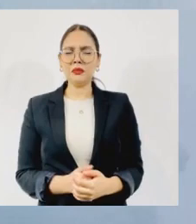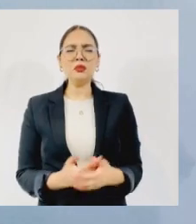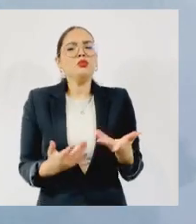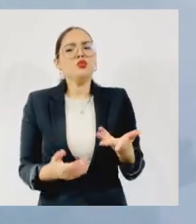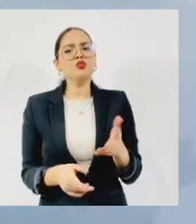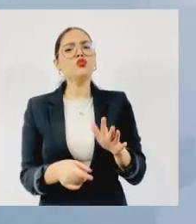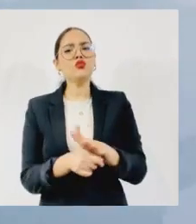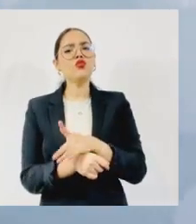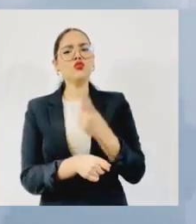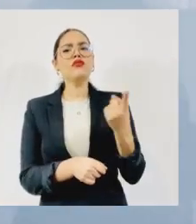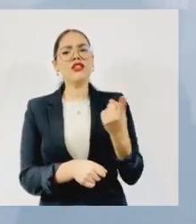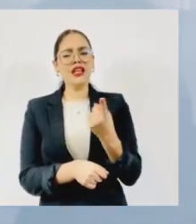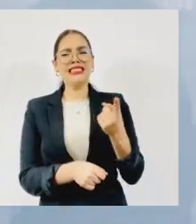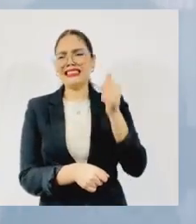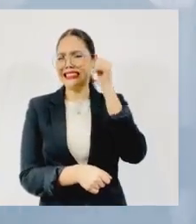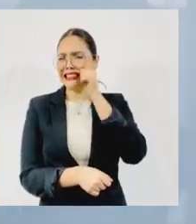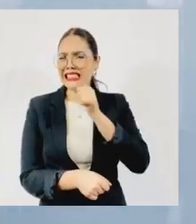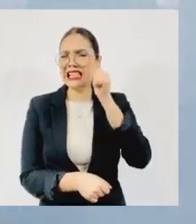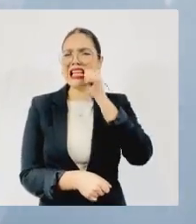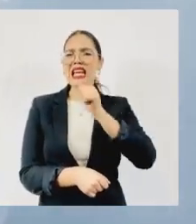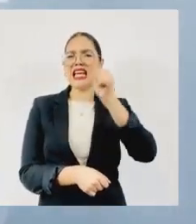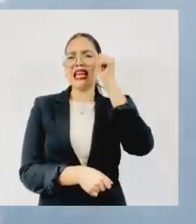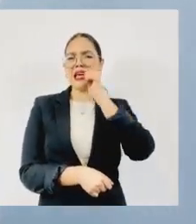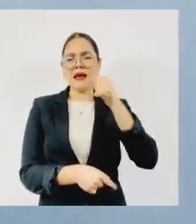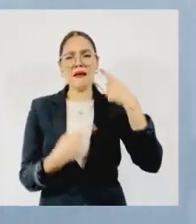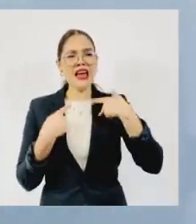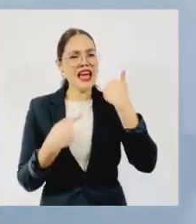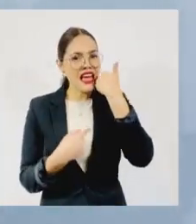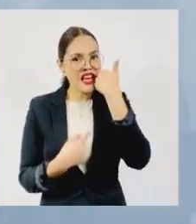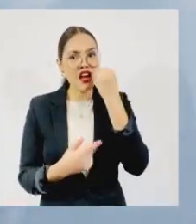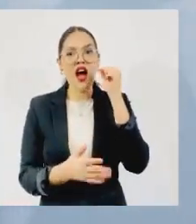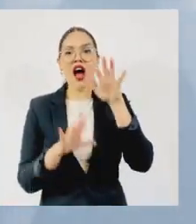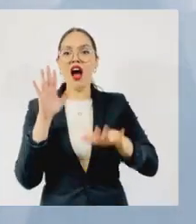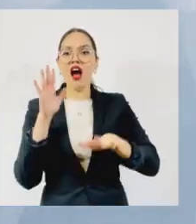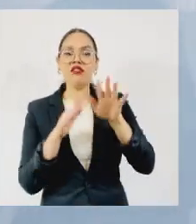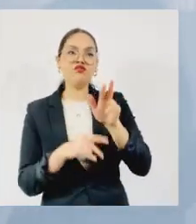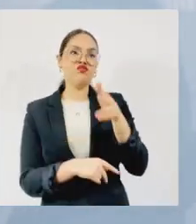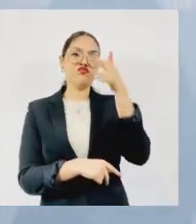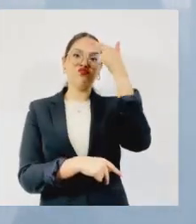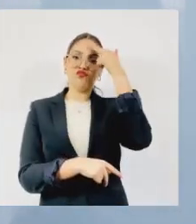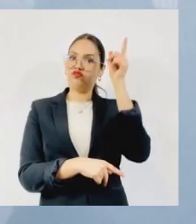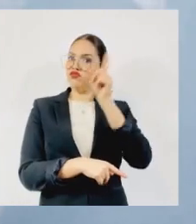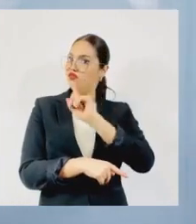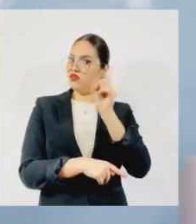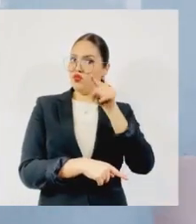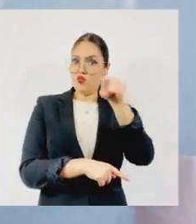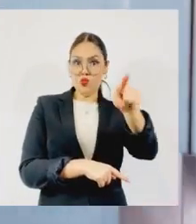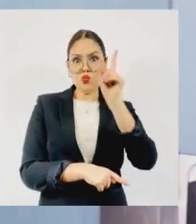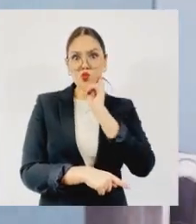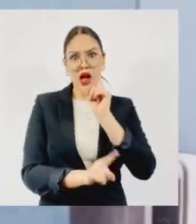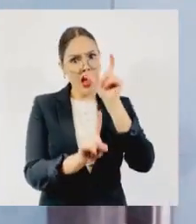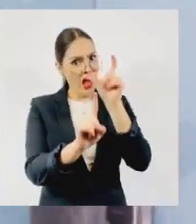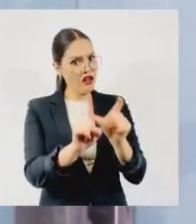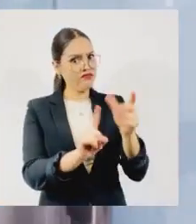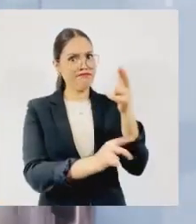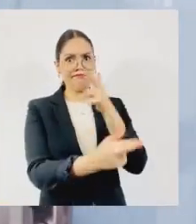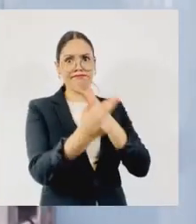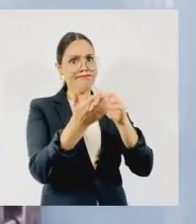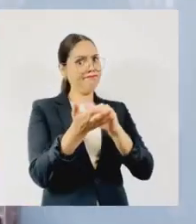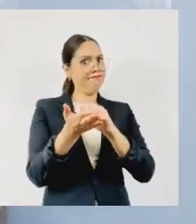normalmente las personas quieren que regresemos a los roles y a los estereotipos